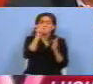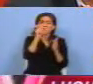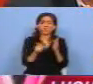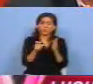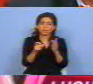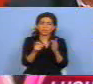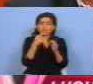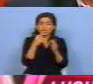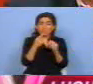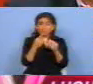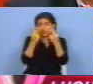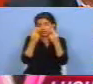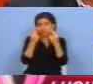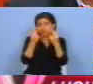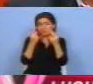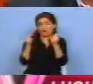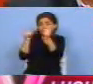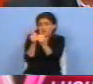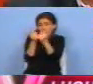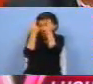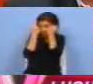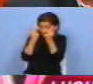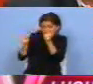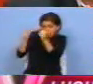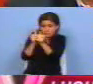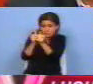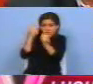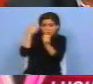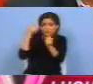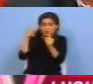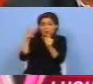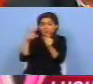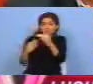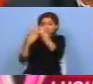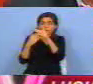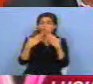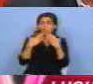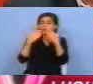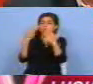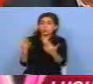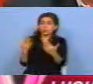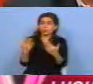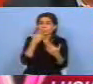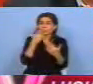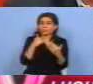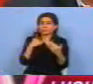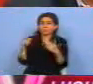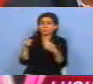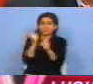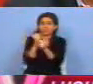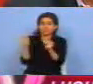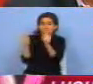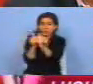que subordinadamente Acompaña a otra persona en su labor en este caso vos y es un privilegio estar al lado tuyo Viviana porque